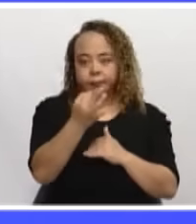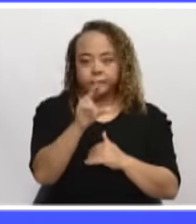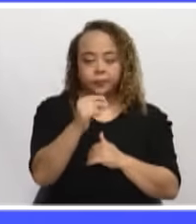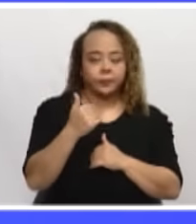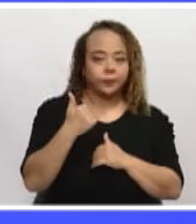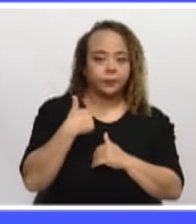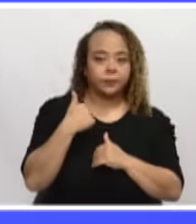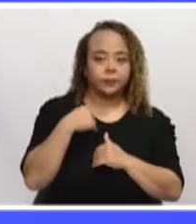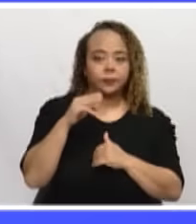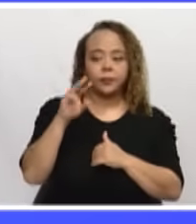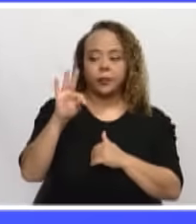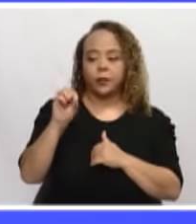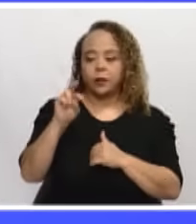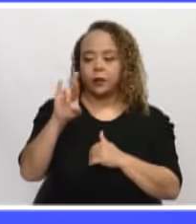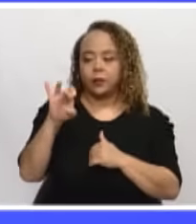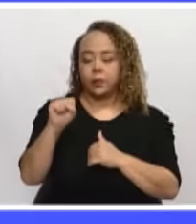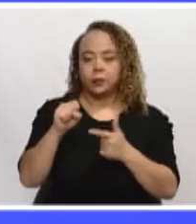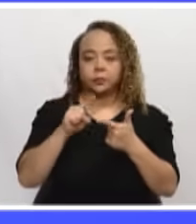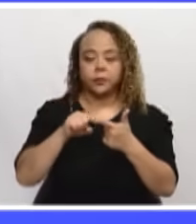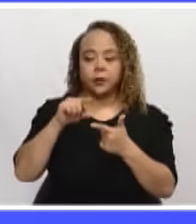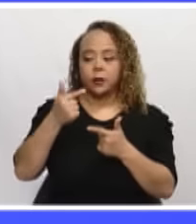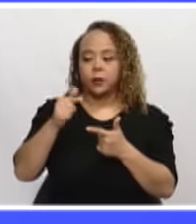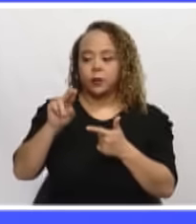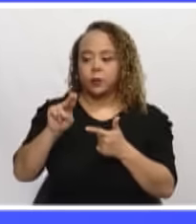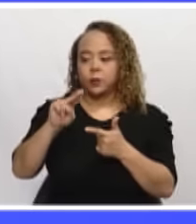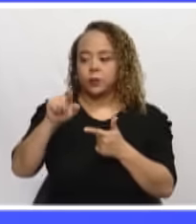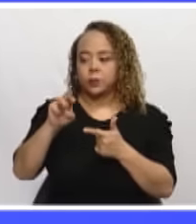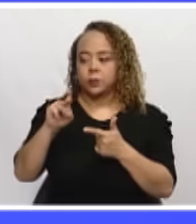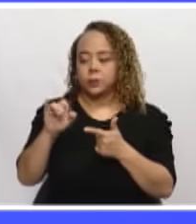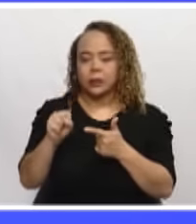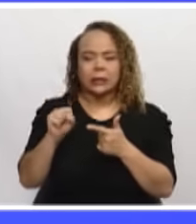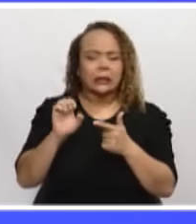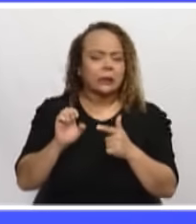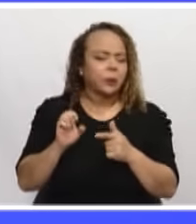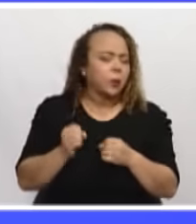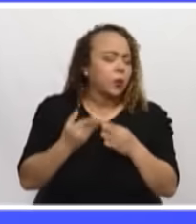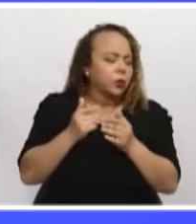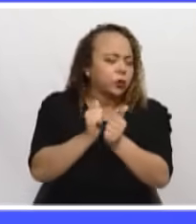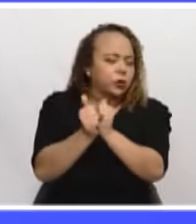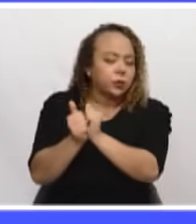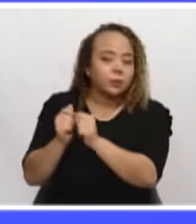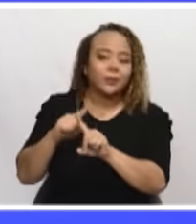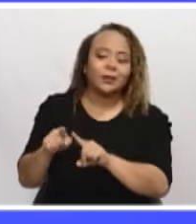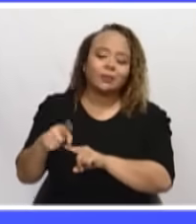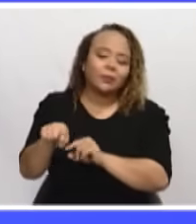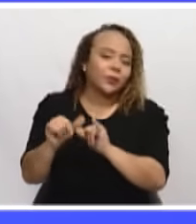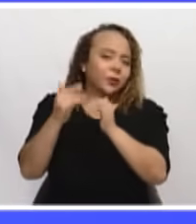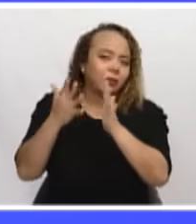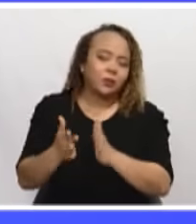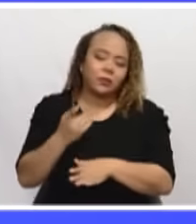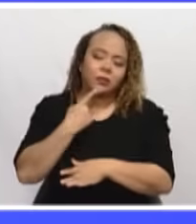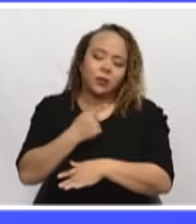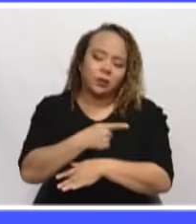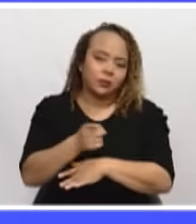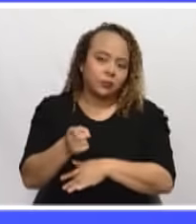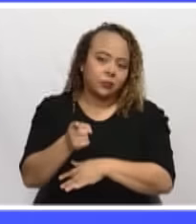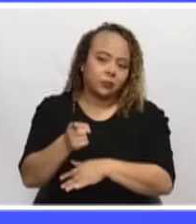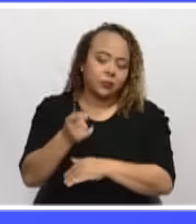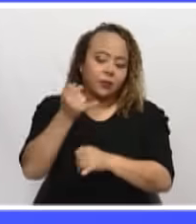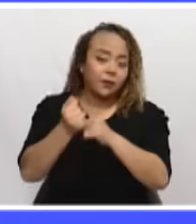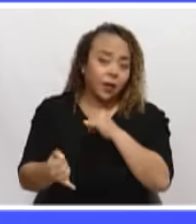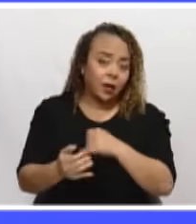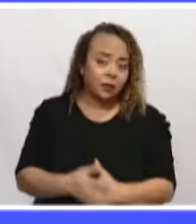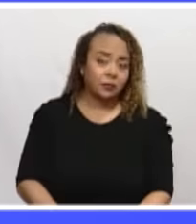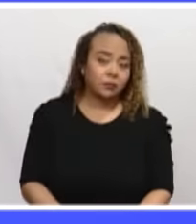tiene a Mariano Torres no tuvo a David Guzmán han jugado una gran cantidad de torneos pero hasta los mismos jugadores lo lo mencionaron Martín al final de